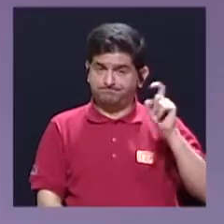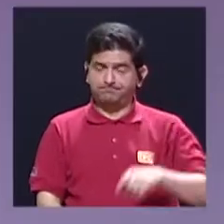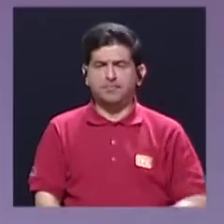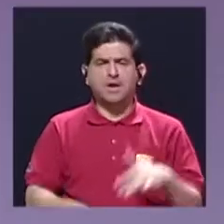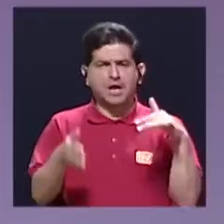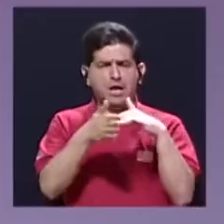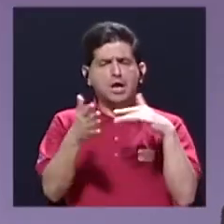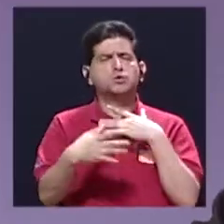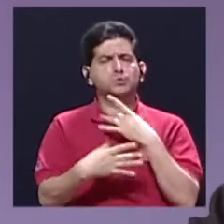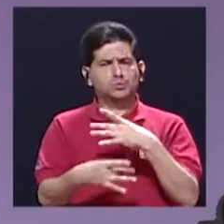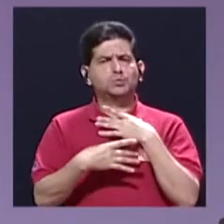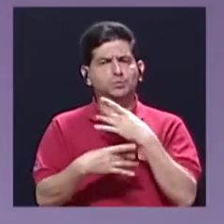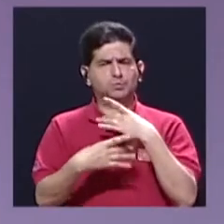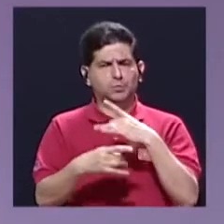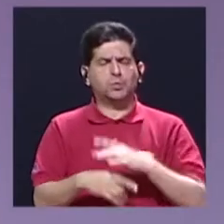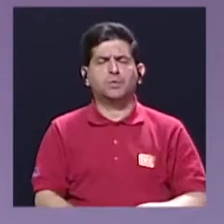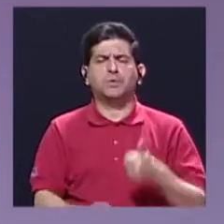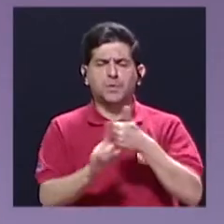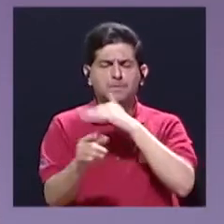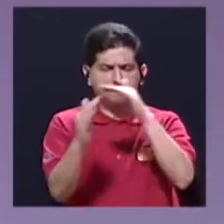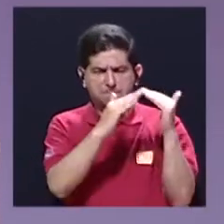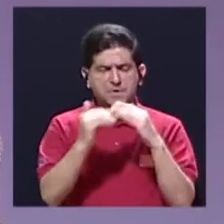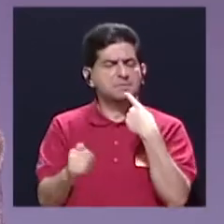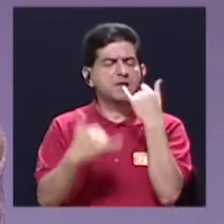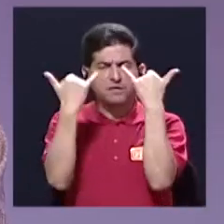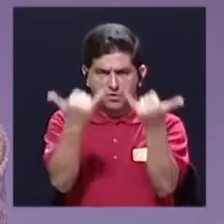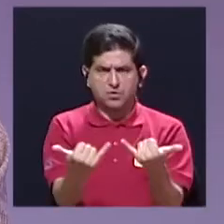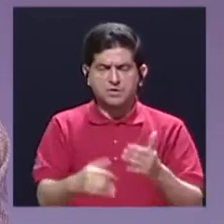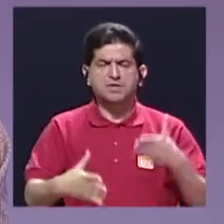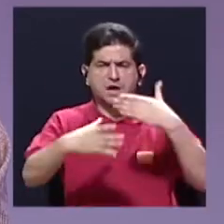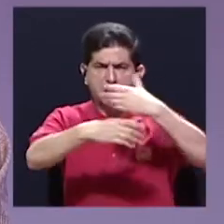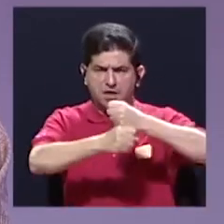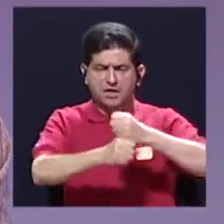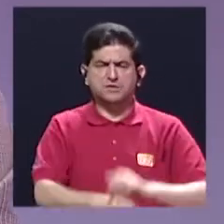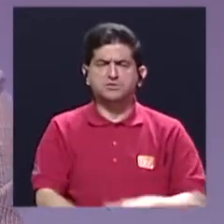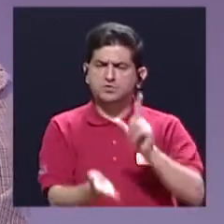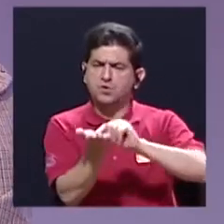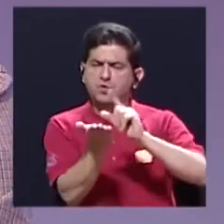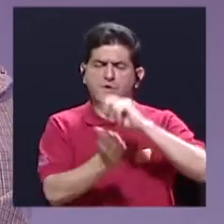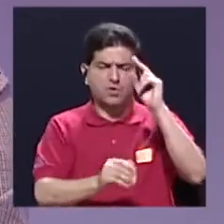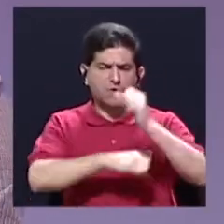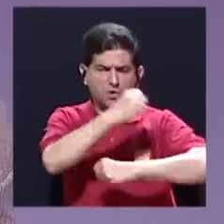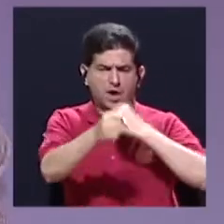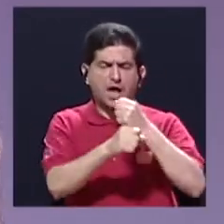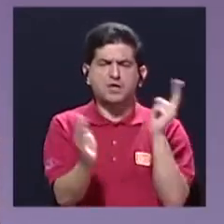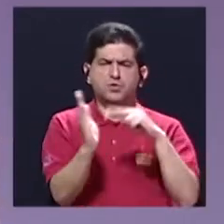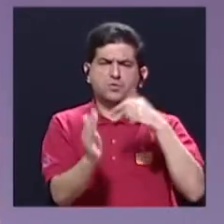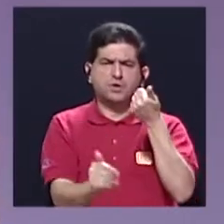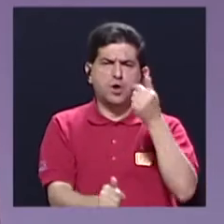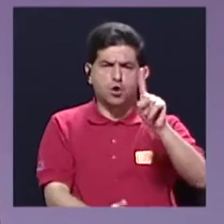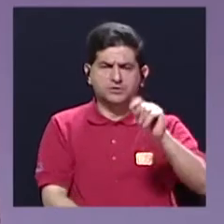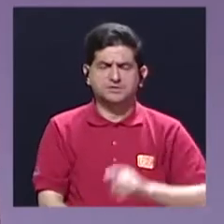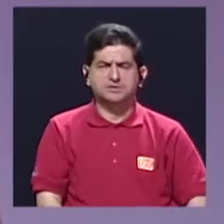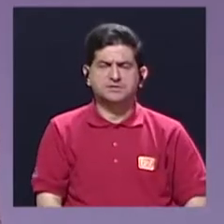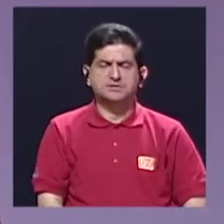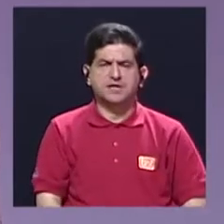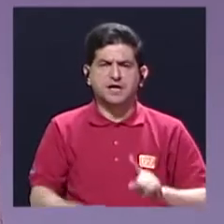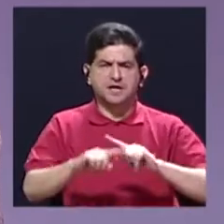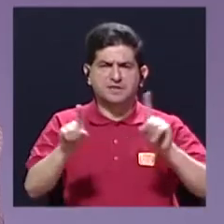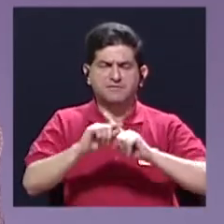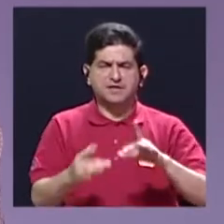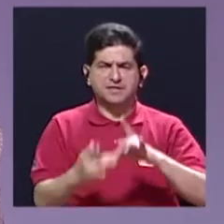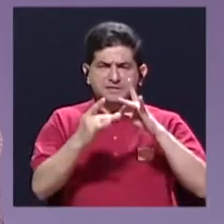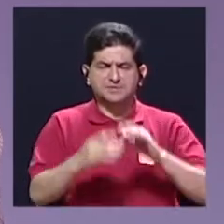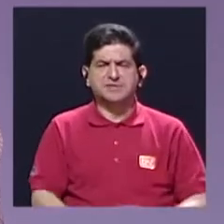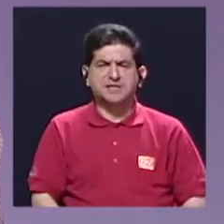Hay un estudio interesante que la misma comunidad ha mencionado, que se realizó, publicado en el año 2011, por parte de ornitólogos,